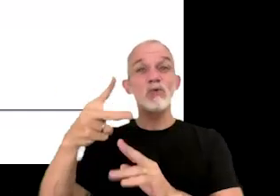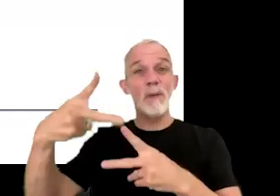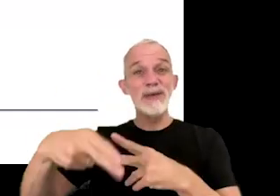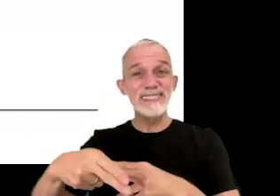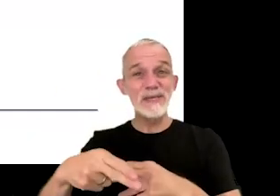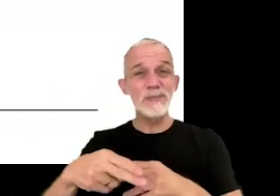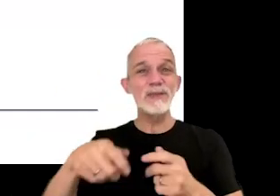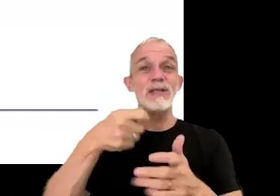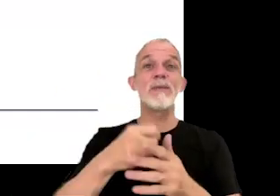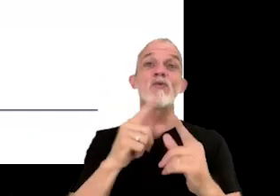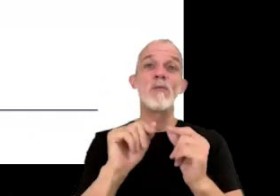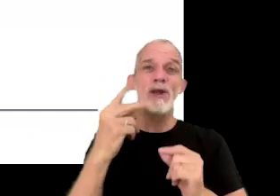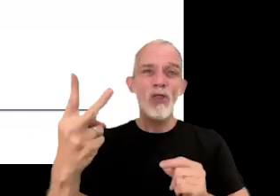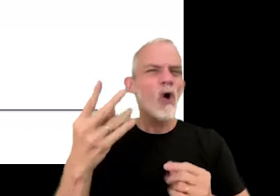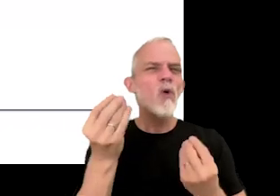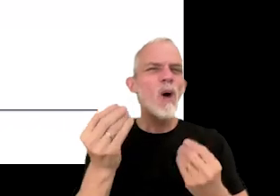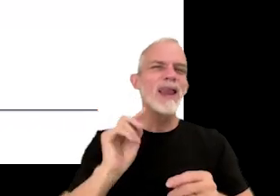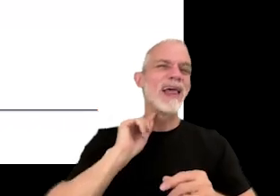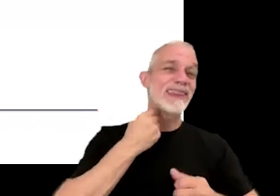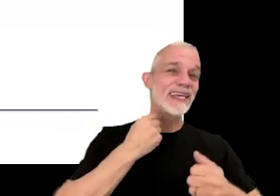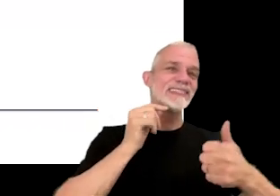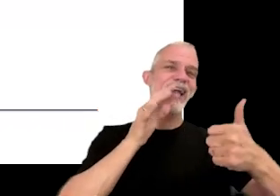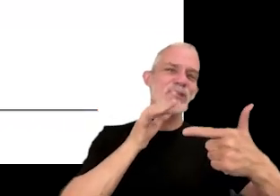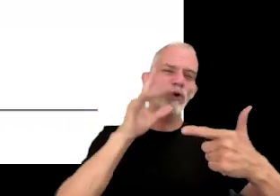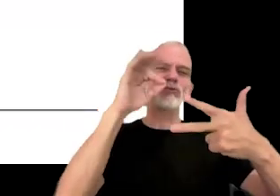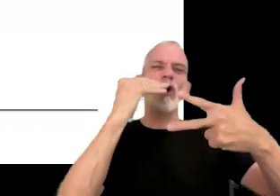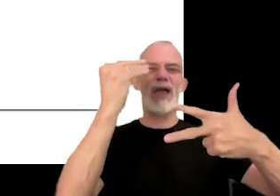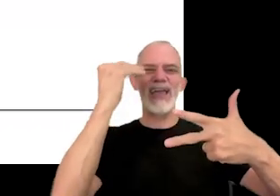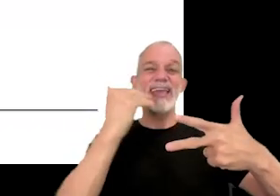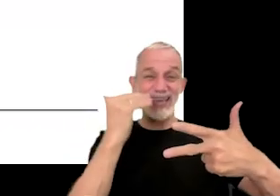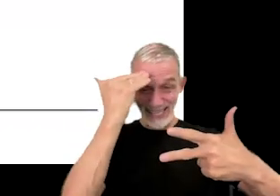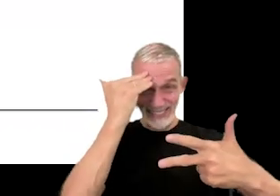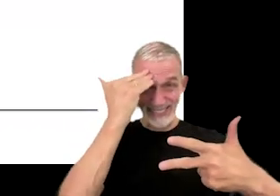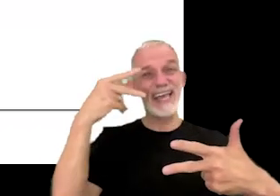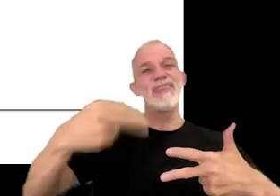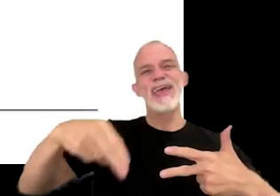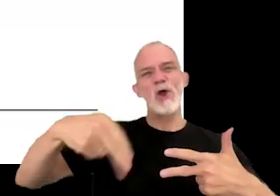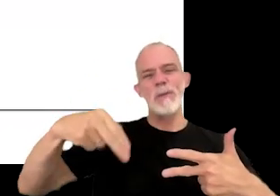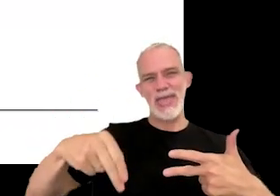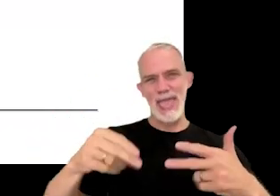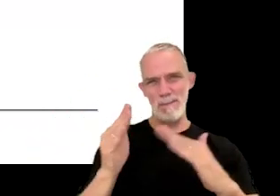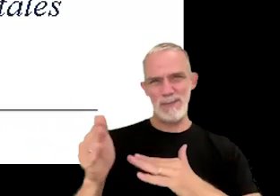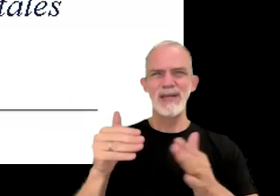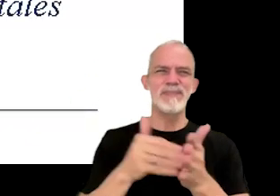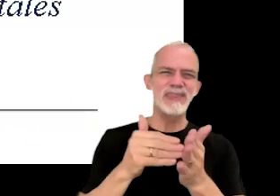anticipo 2, vencerá el 13, 14 y o 15 de noviembre.